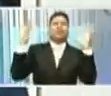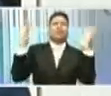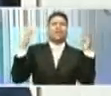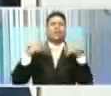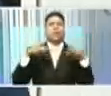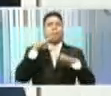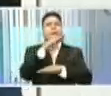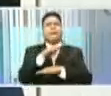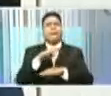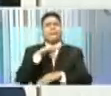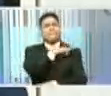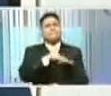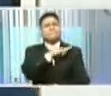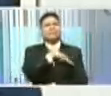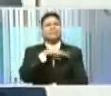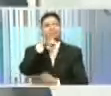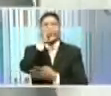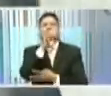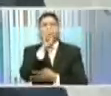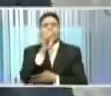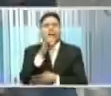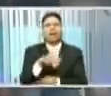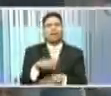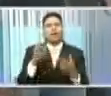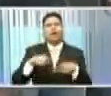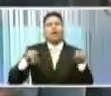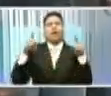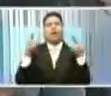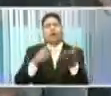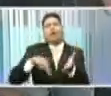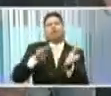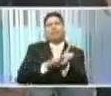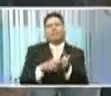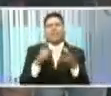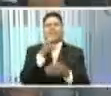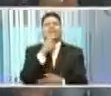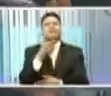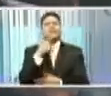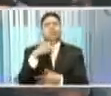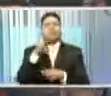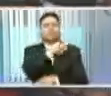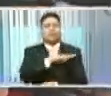a saludarla otra vez. Qué hermosa misión.